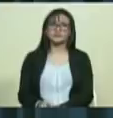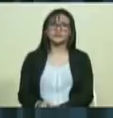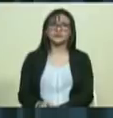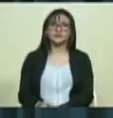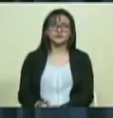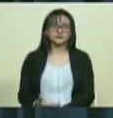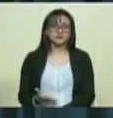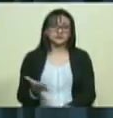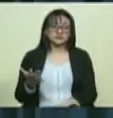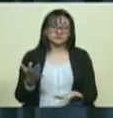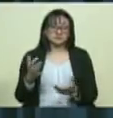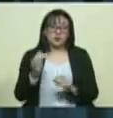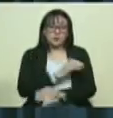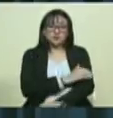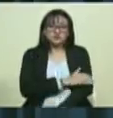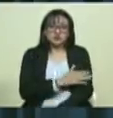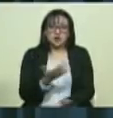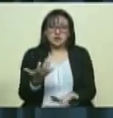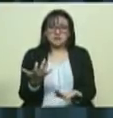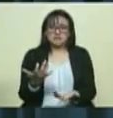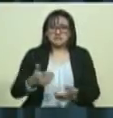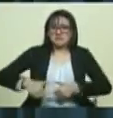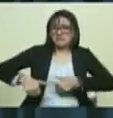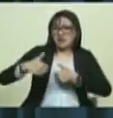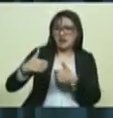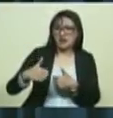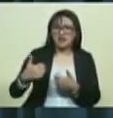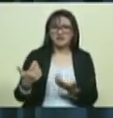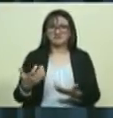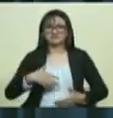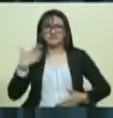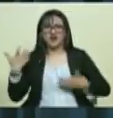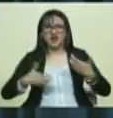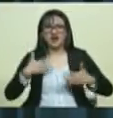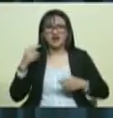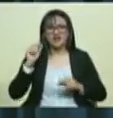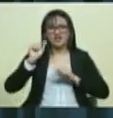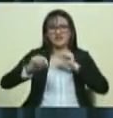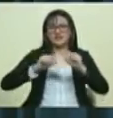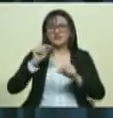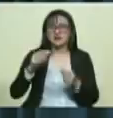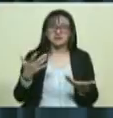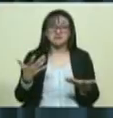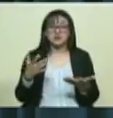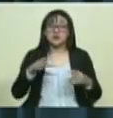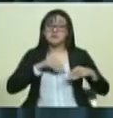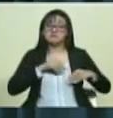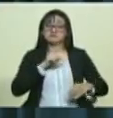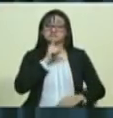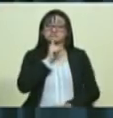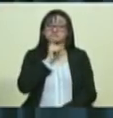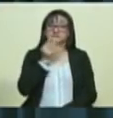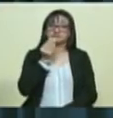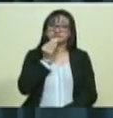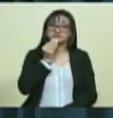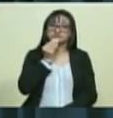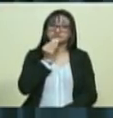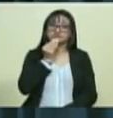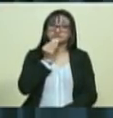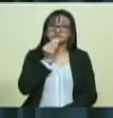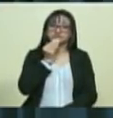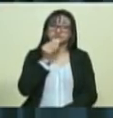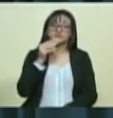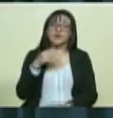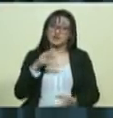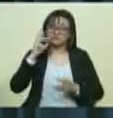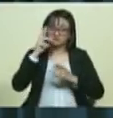esas dos oportunidades la actitud retaliativa la actitud soberbia la actitud agresiva nosotros hemos reconocido el evento